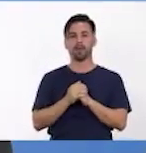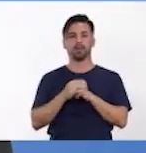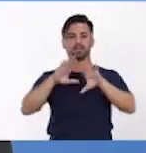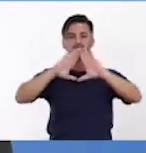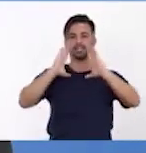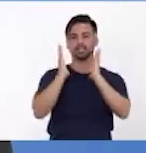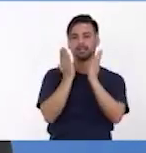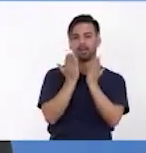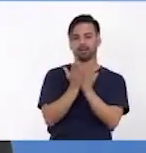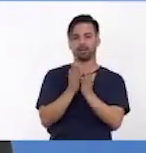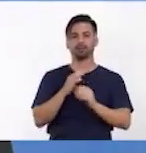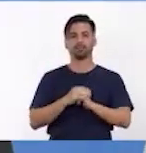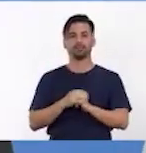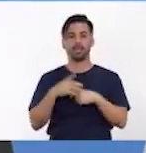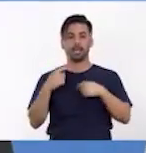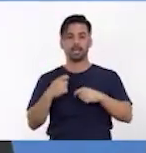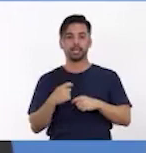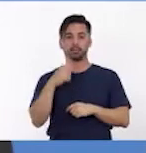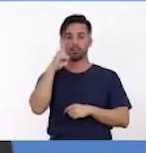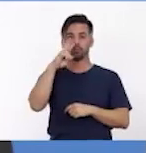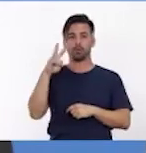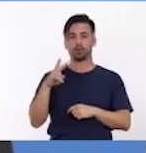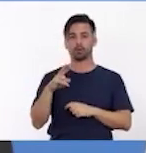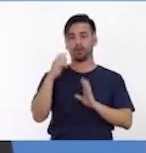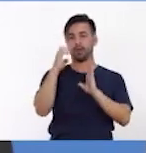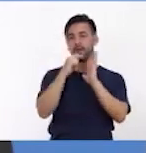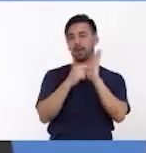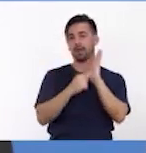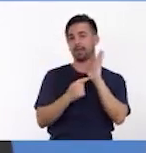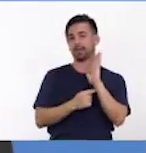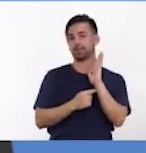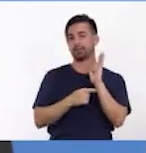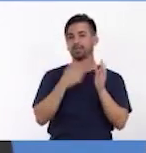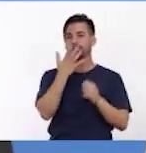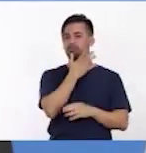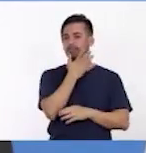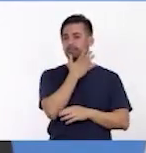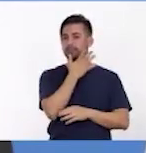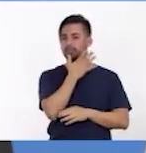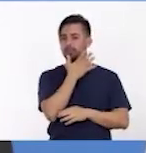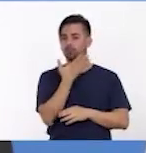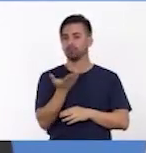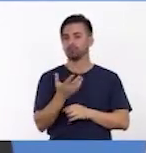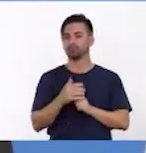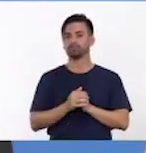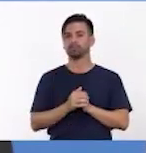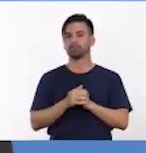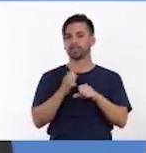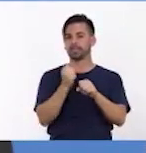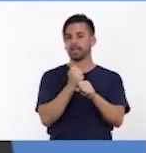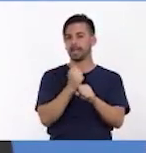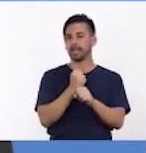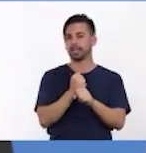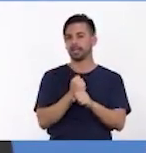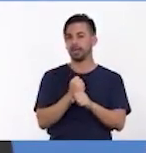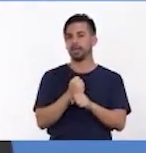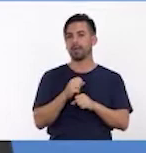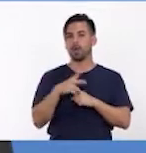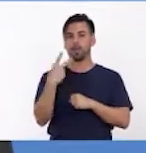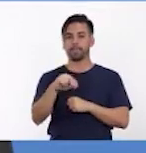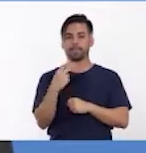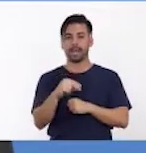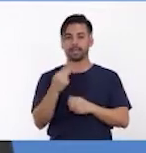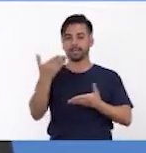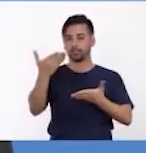esto incide precisamente o tiene similitud, relación con el trabajo